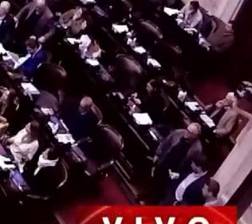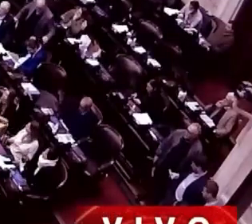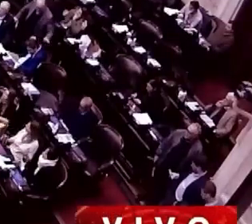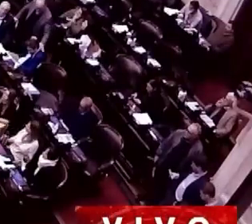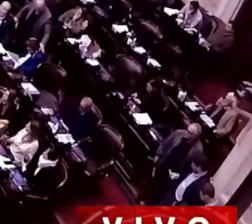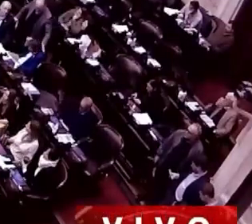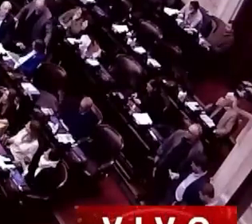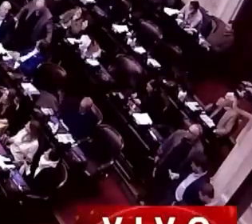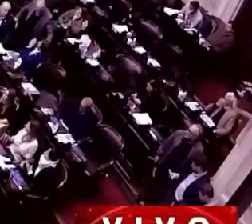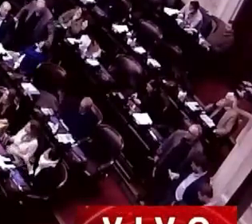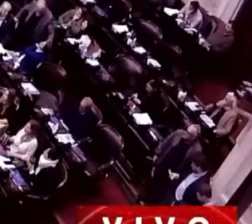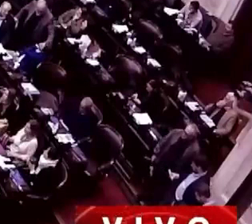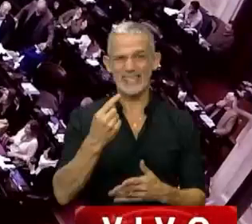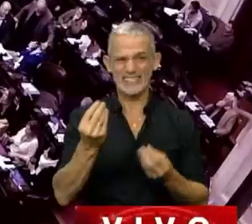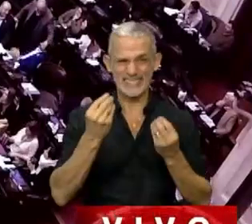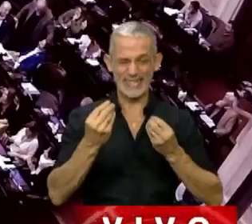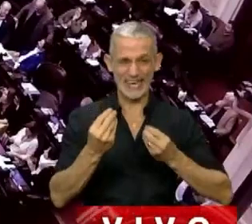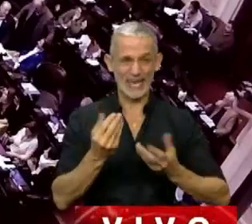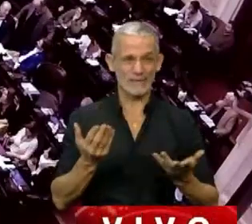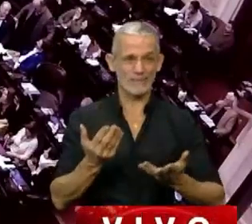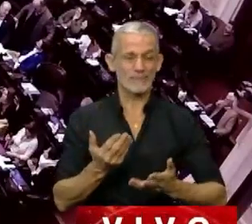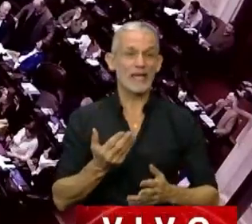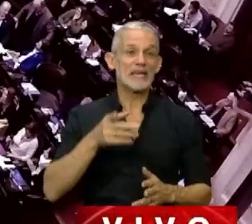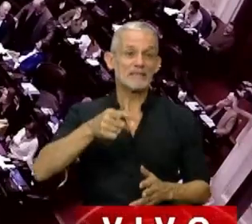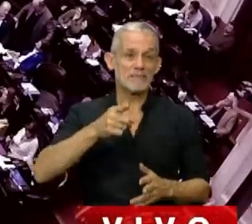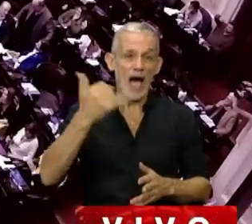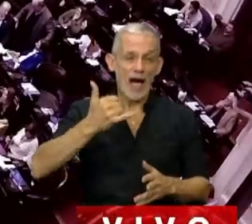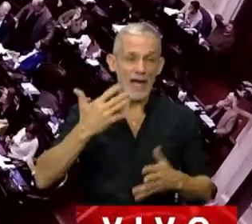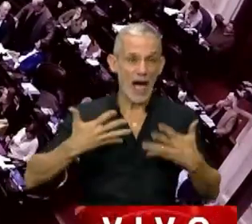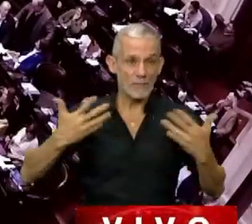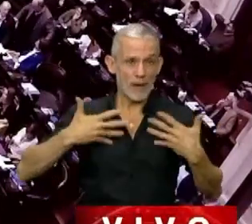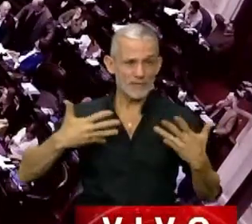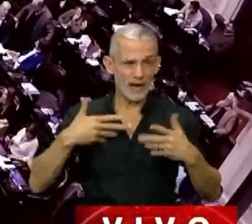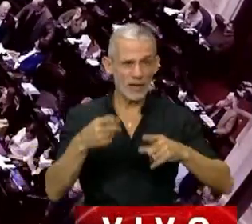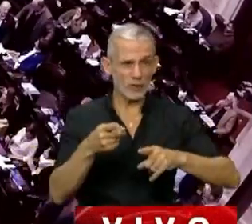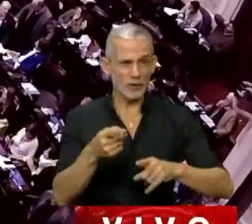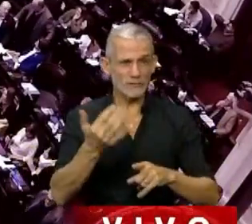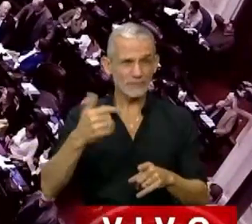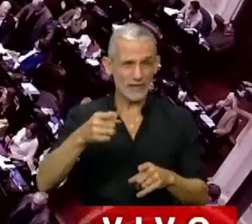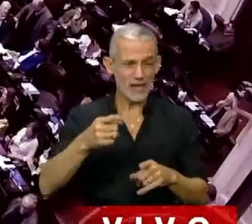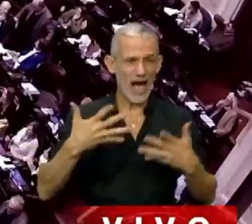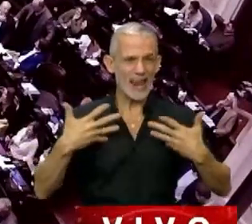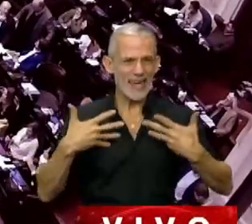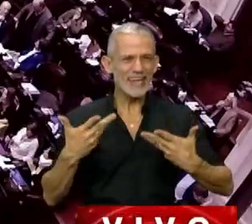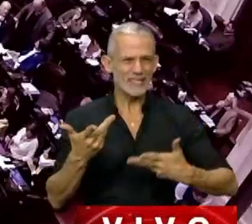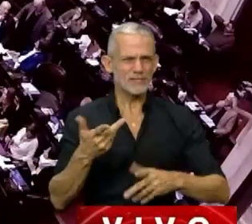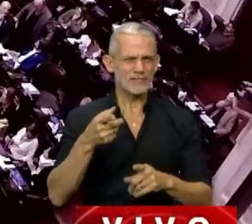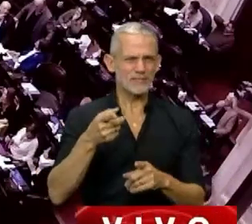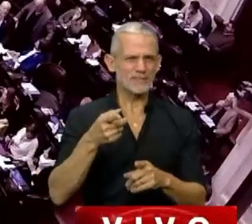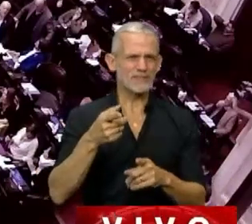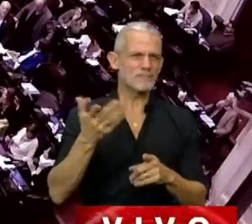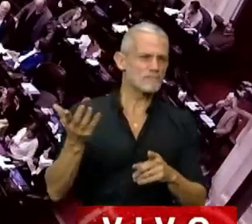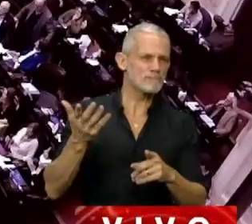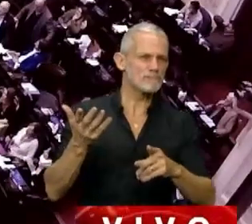que decir que realmente siento una enorme alegría y una gran satisfacción de estar